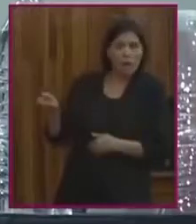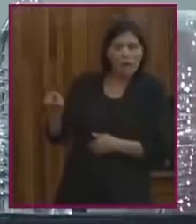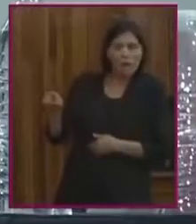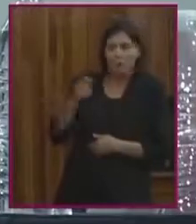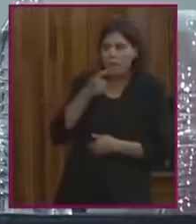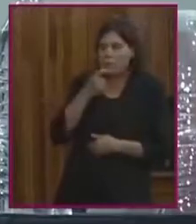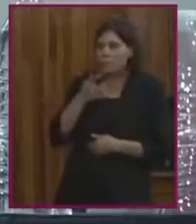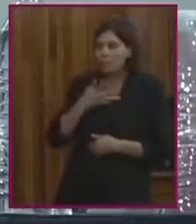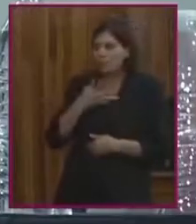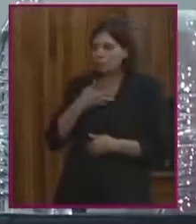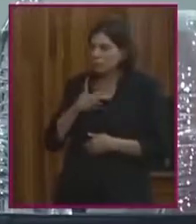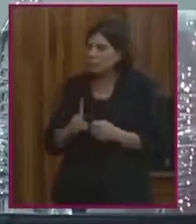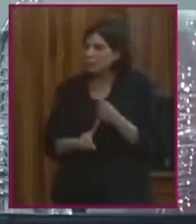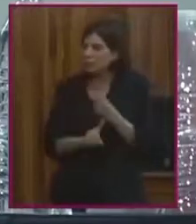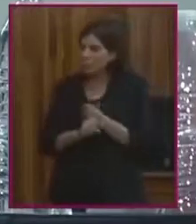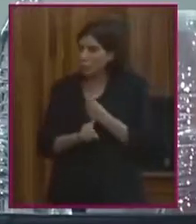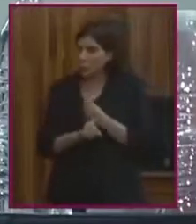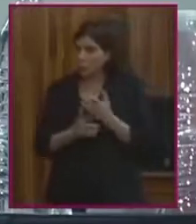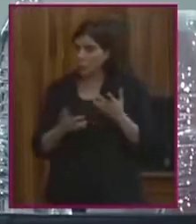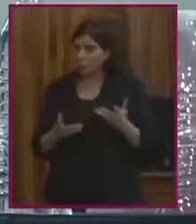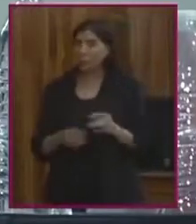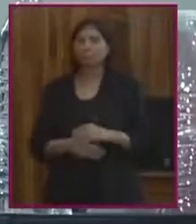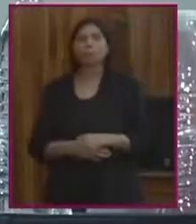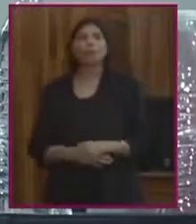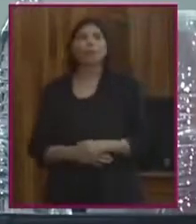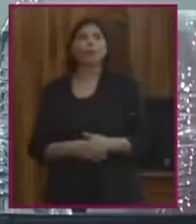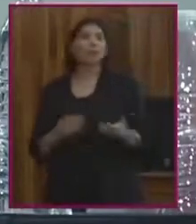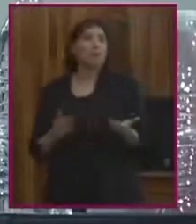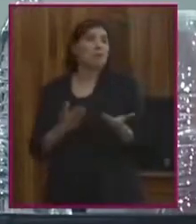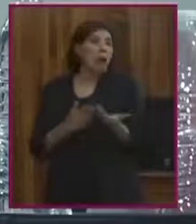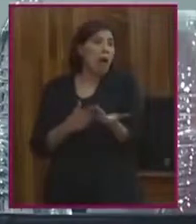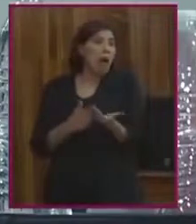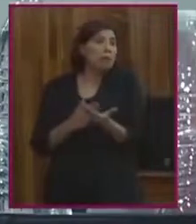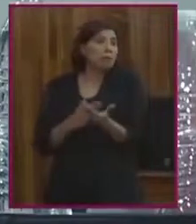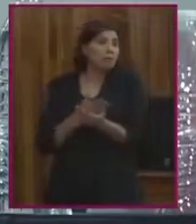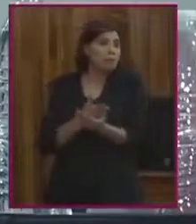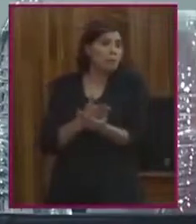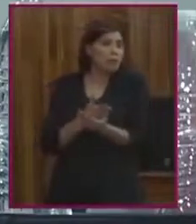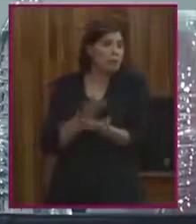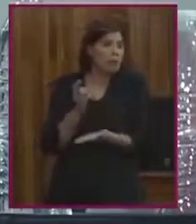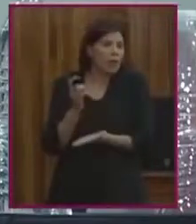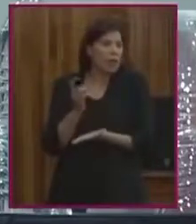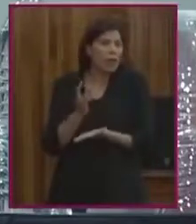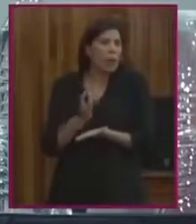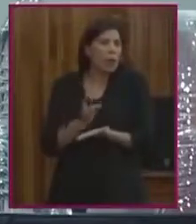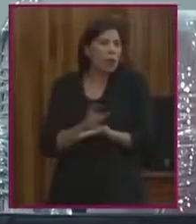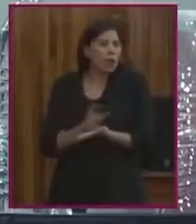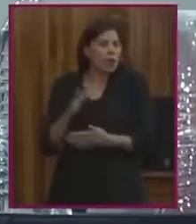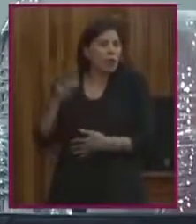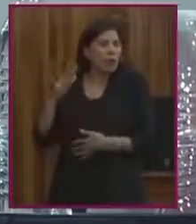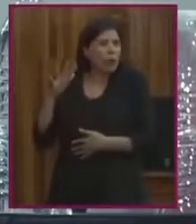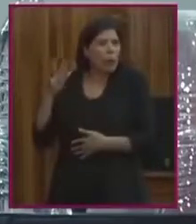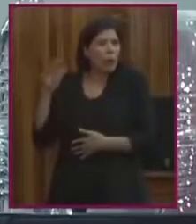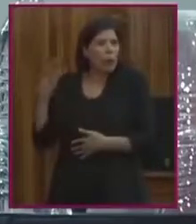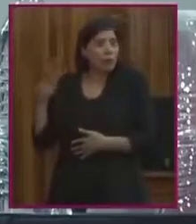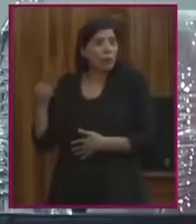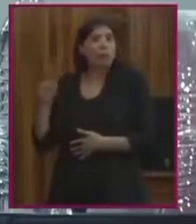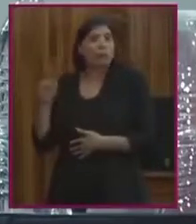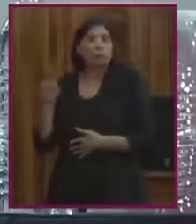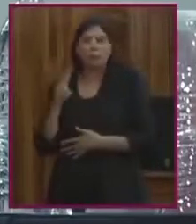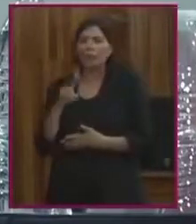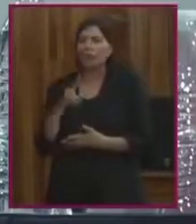dificultades. Y con respecto a la accesibilidad, pues no solamente la presencia física del adulto, sino la